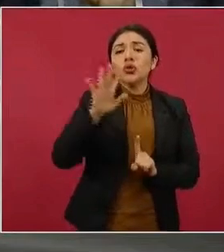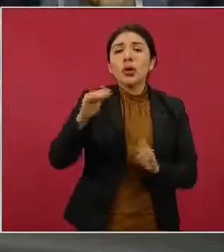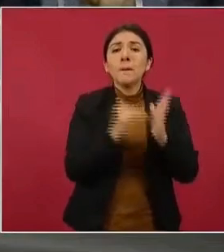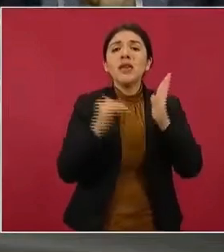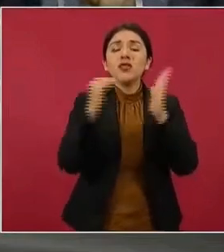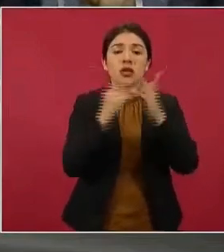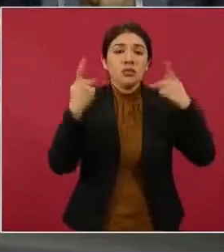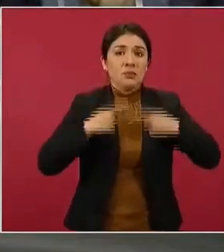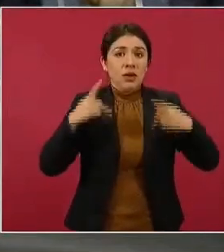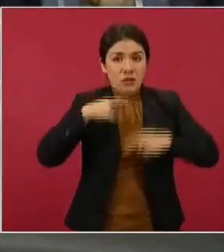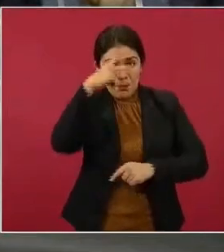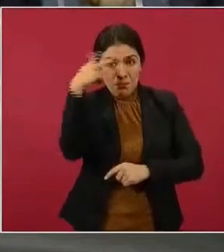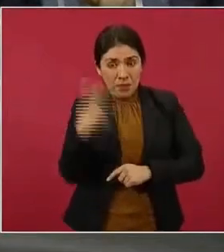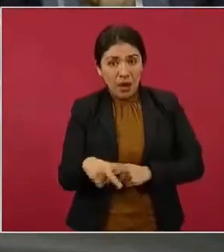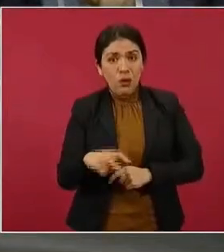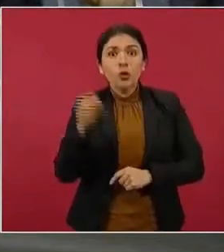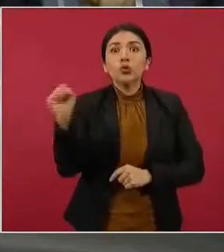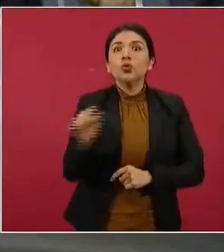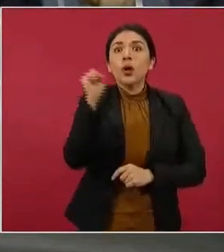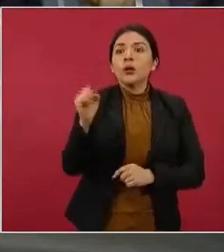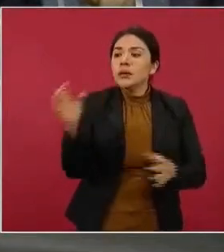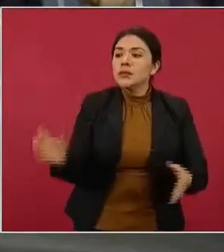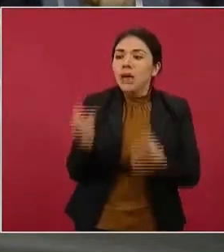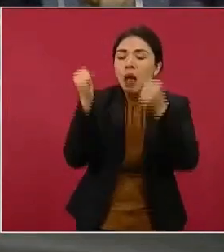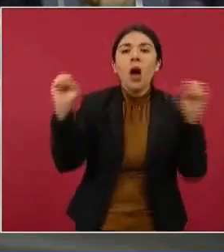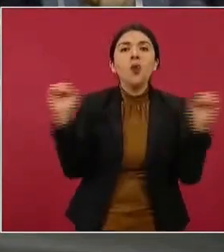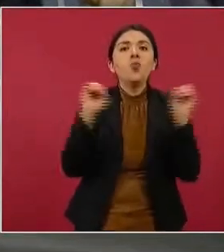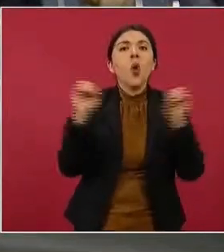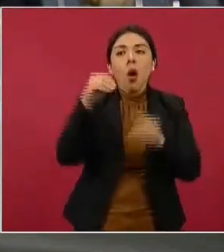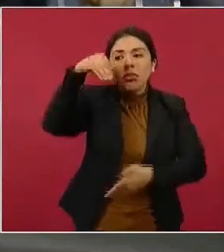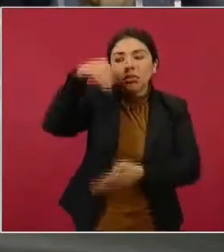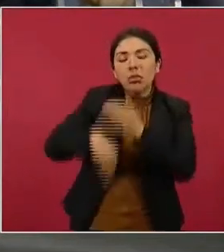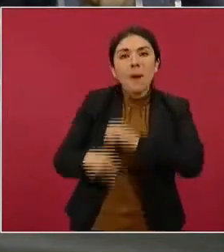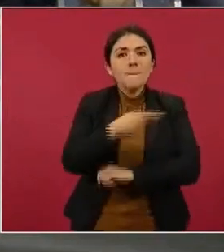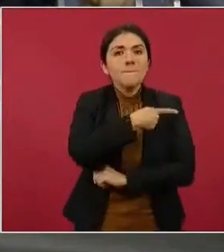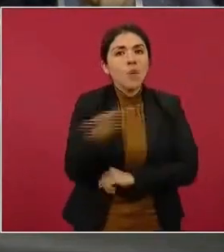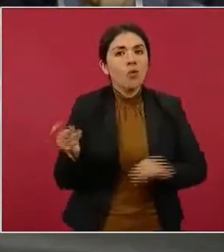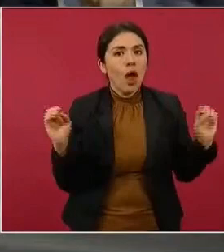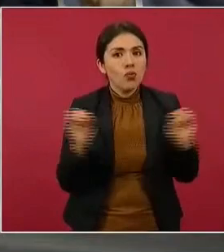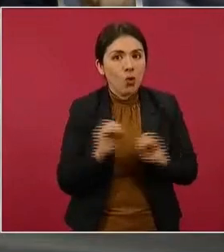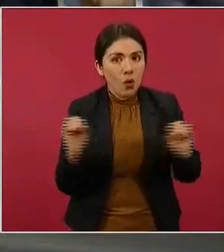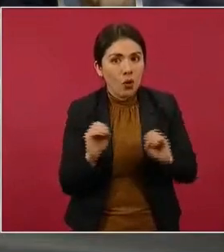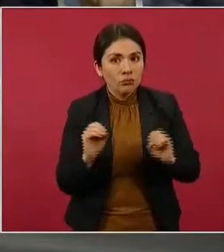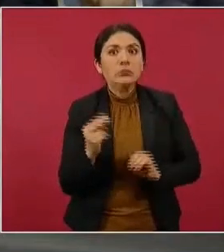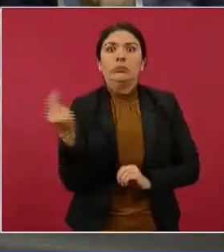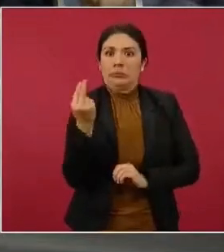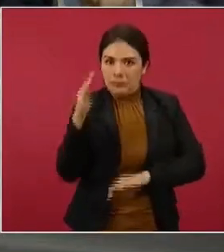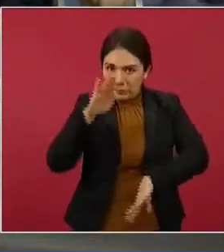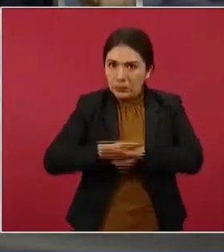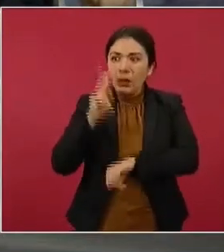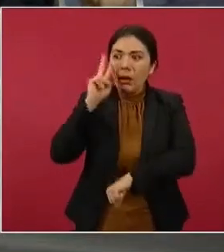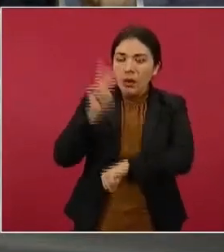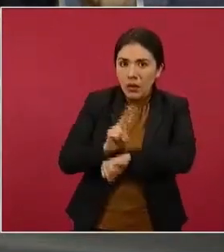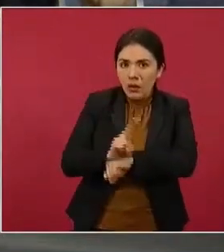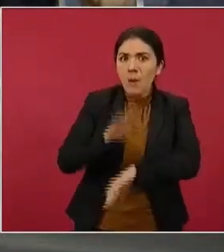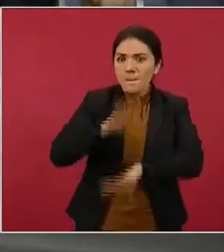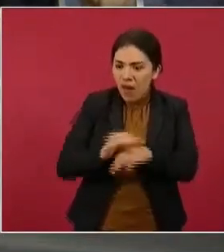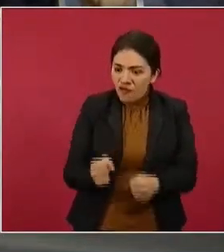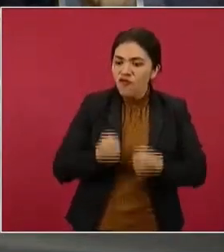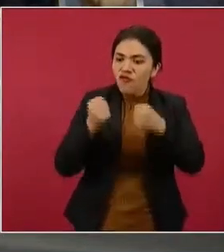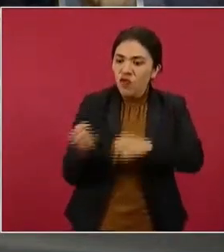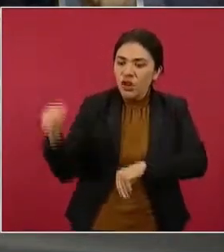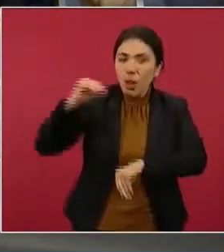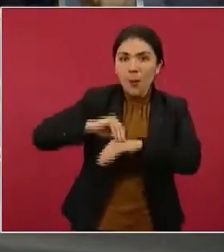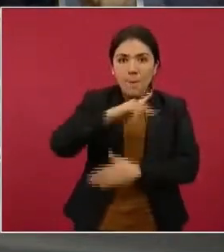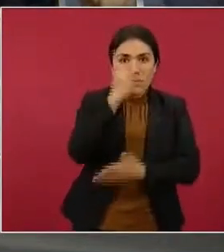mexicanas no cayeron en la pobreza e incluso hasta recomiendan ahondar en ellos y fortalecerlos. El